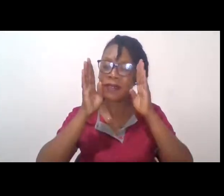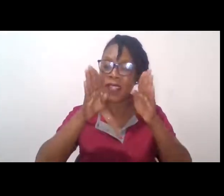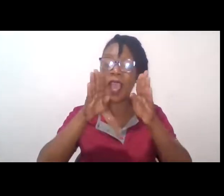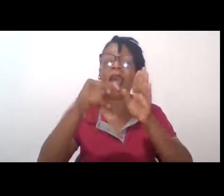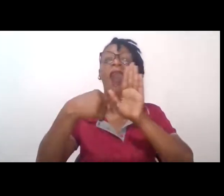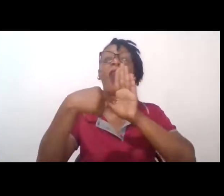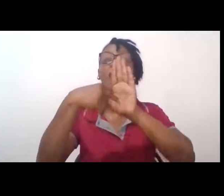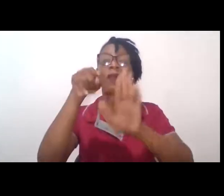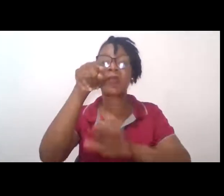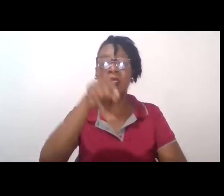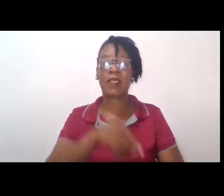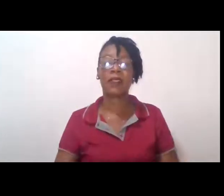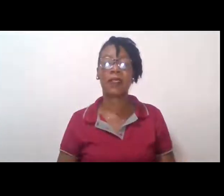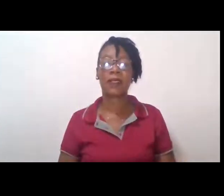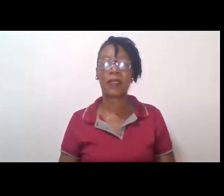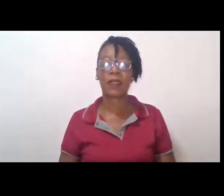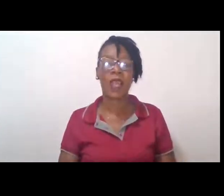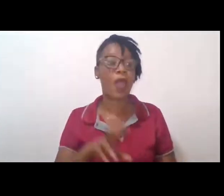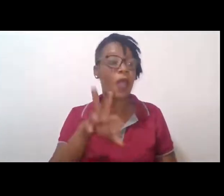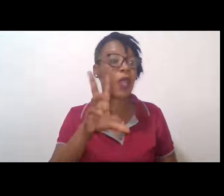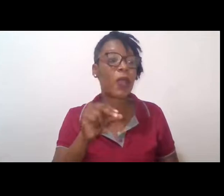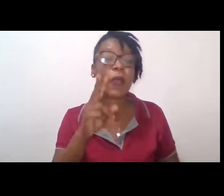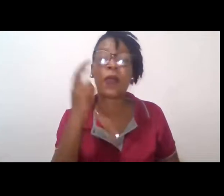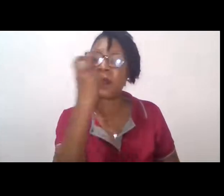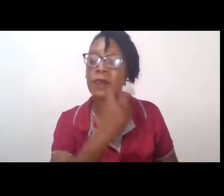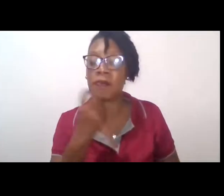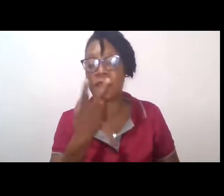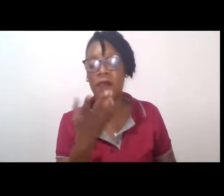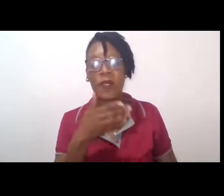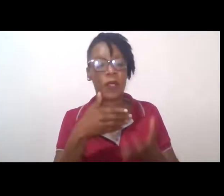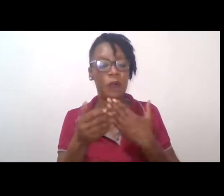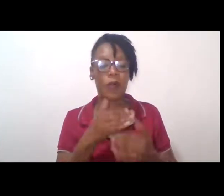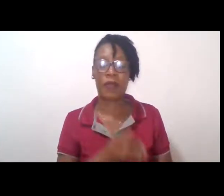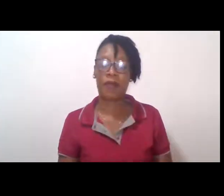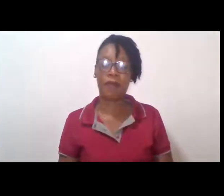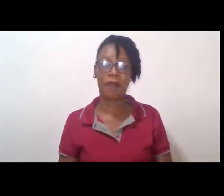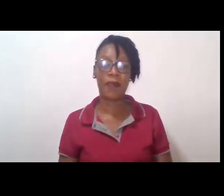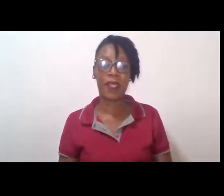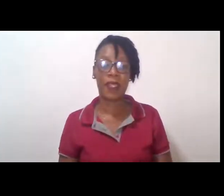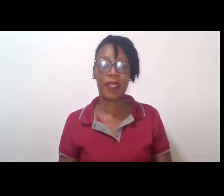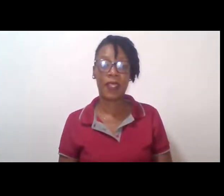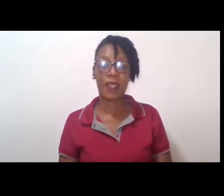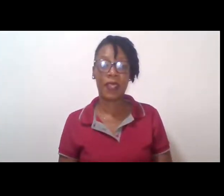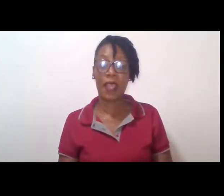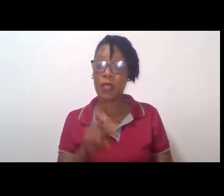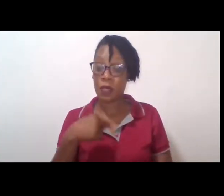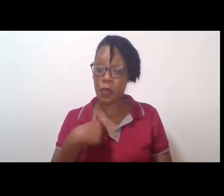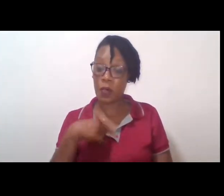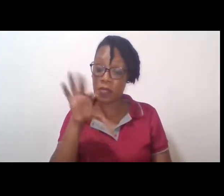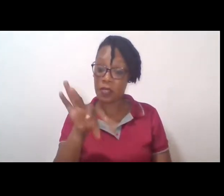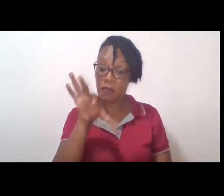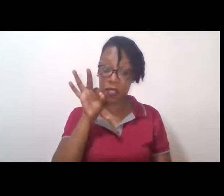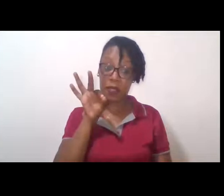presente, aunque él no nos esté verbalizando. Yo creo que eso es. Y lo que les invito a hacer es que